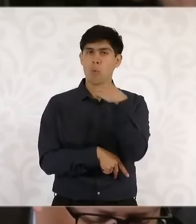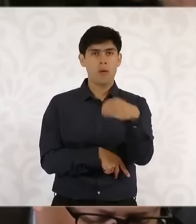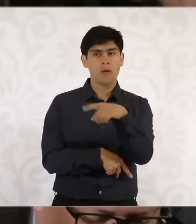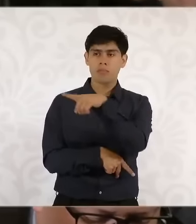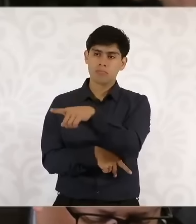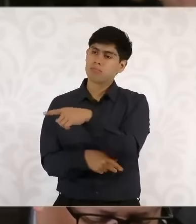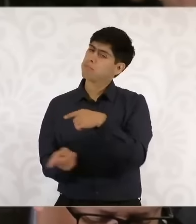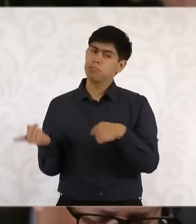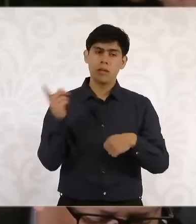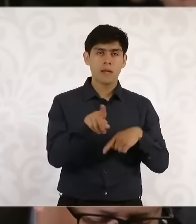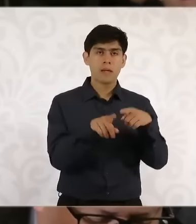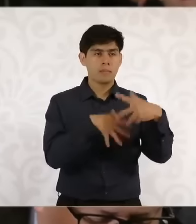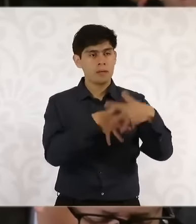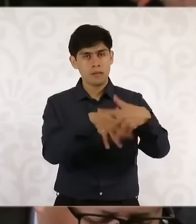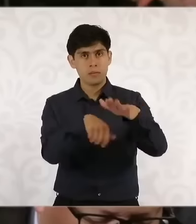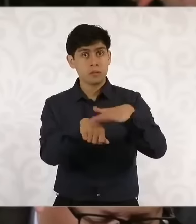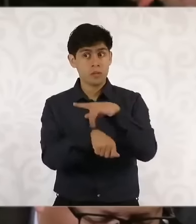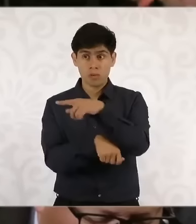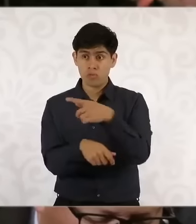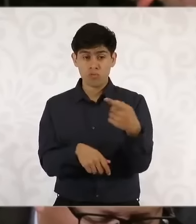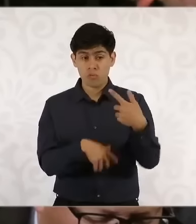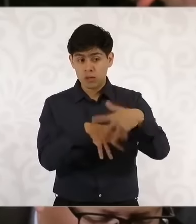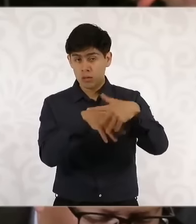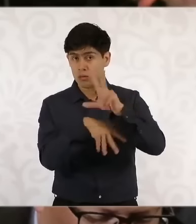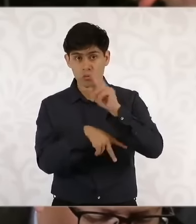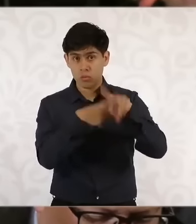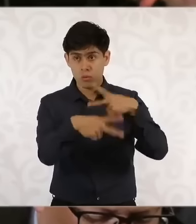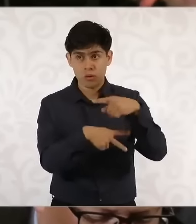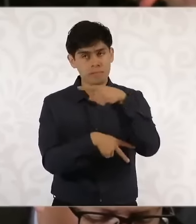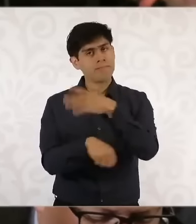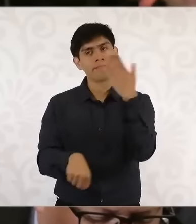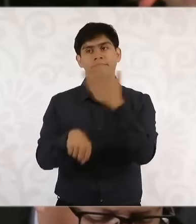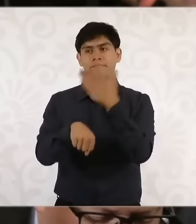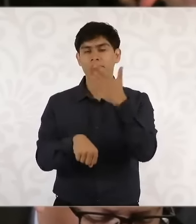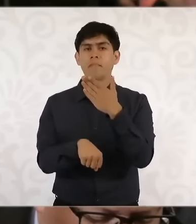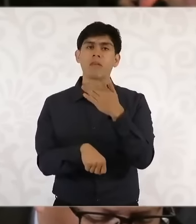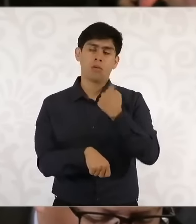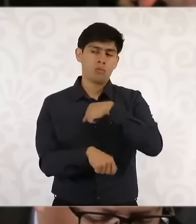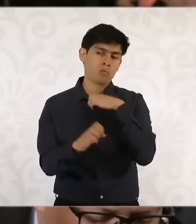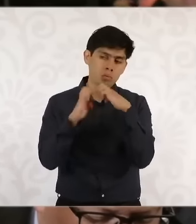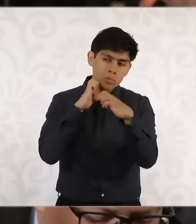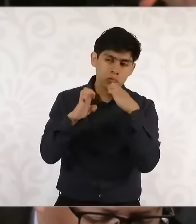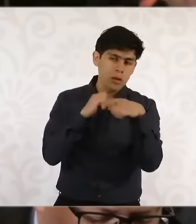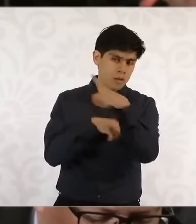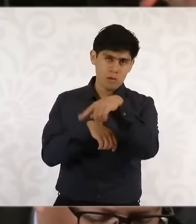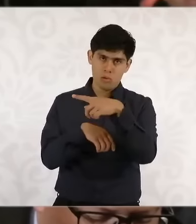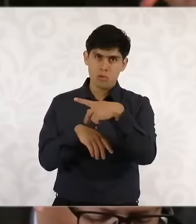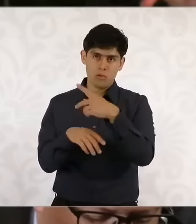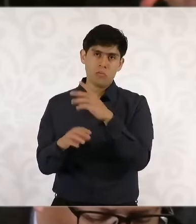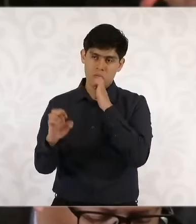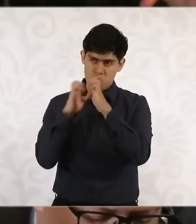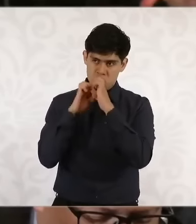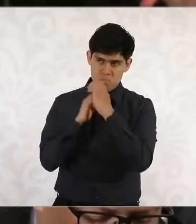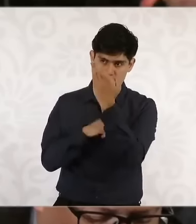iban a recibir castigos. Muchos de ellos pues no quisieron hablar en cámara porque obviamente protegen, ¿verdad?,